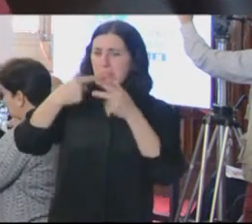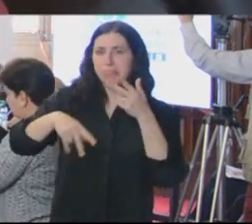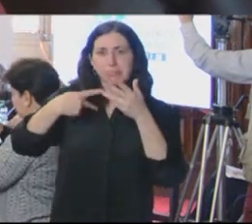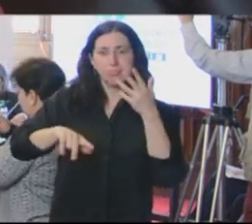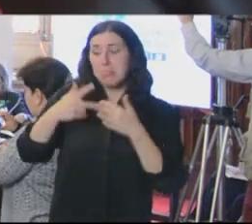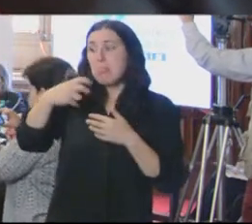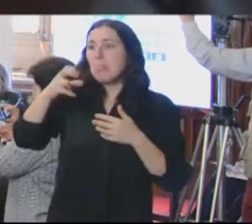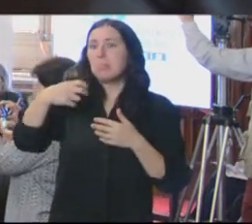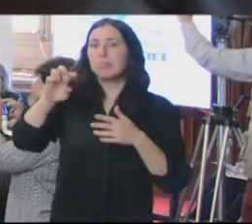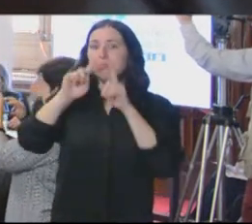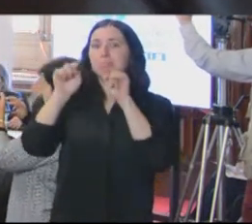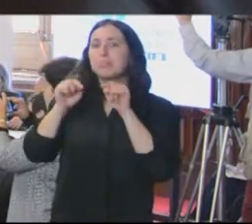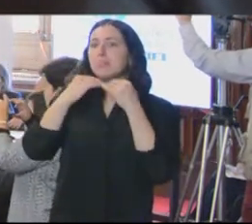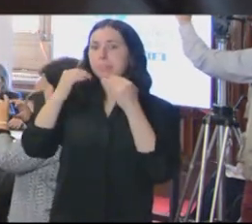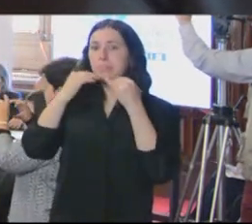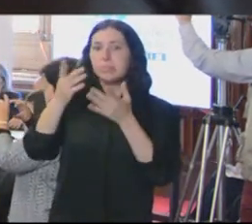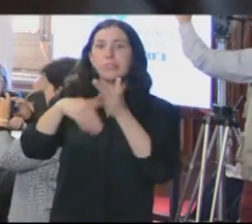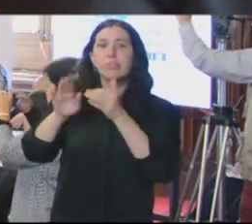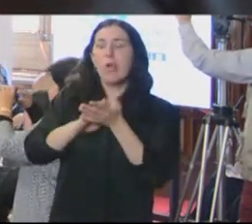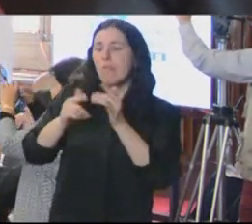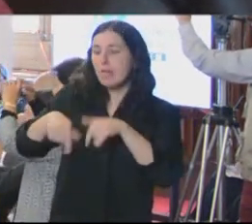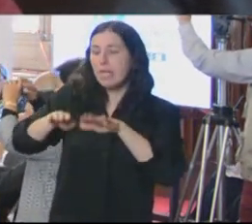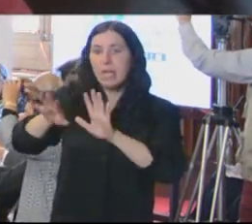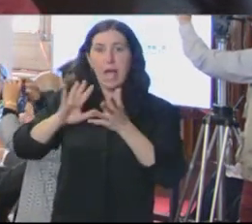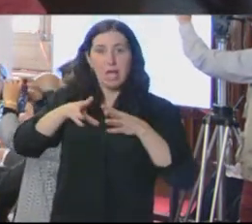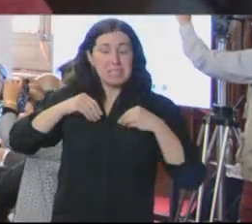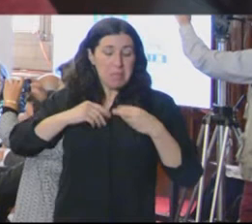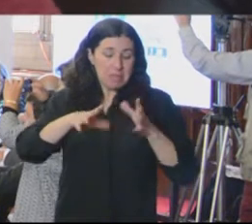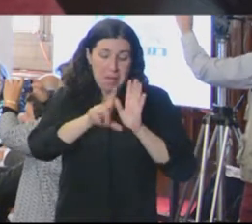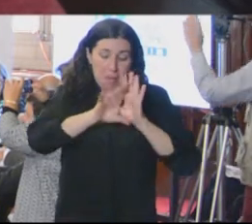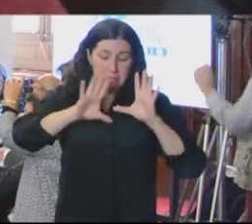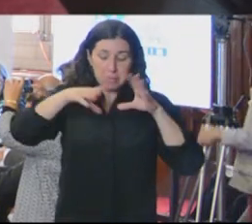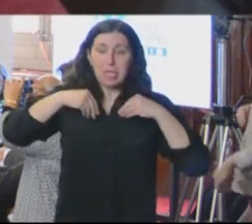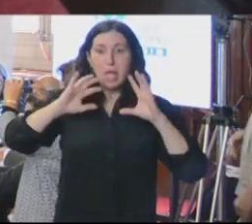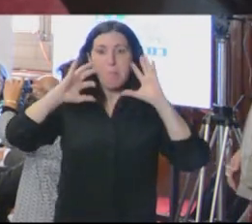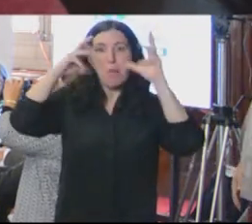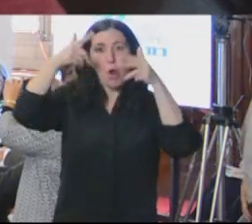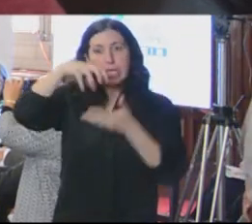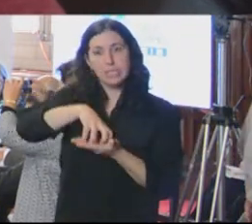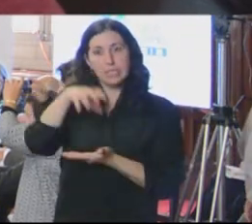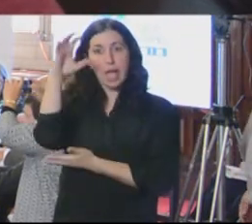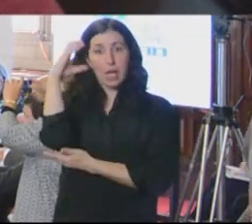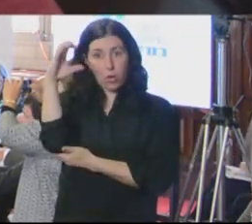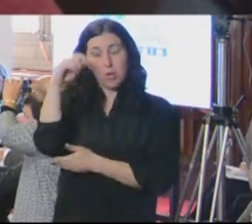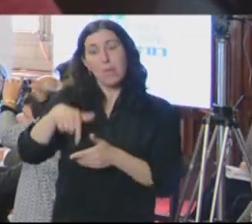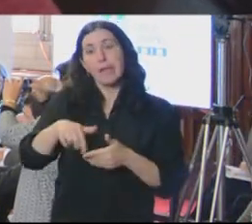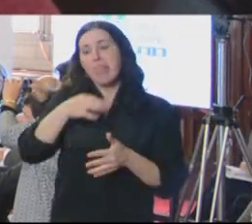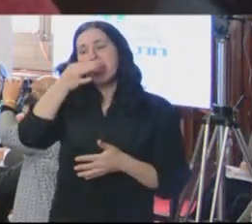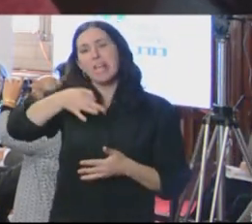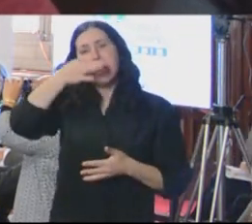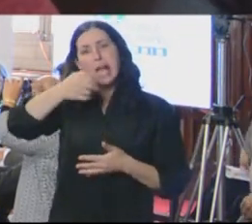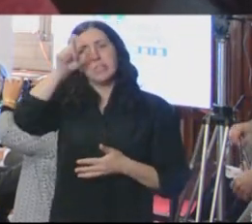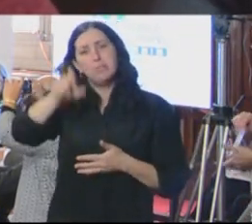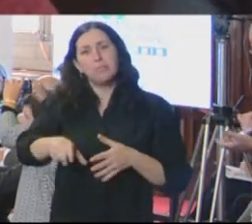sistematicidad, revictimización y legitimización de la violencia en Colombia se genera a partir de las declaraciones por parte de algunos